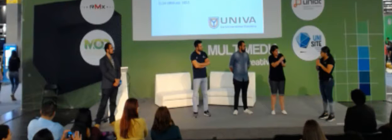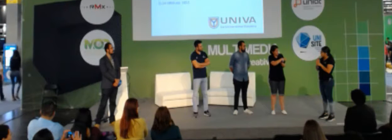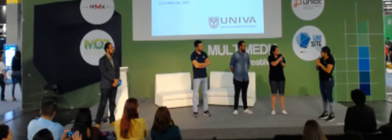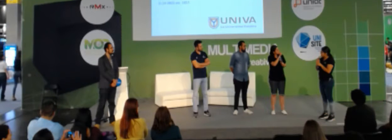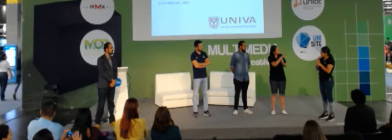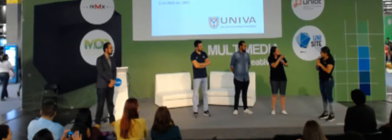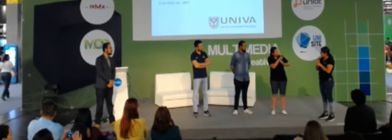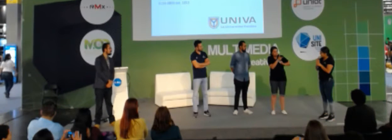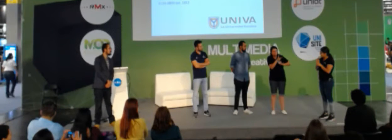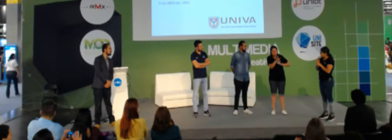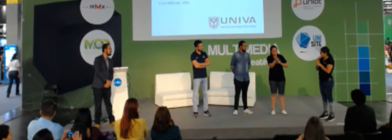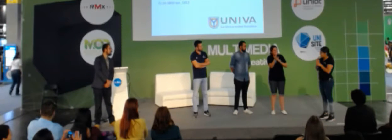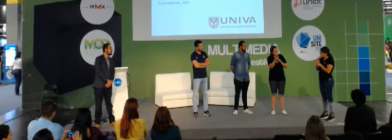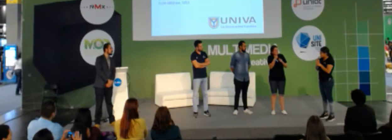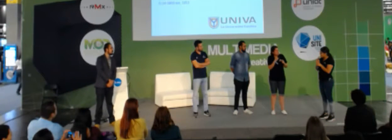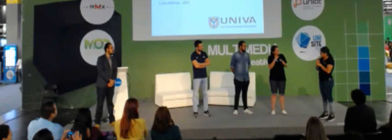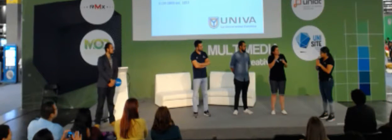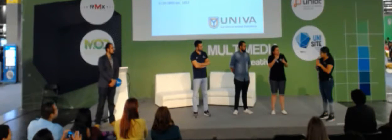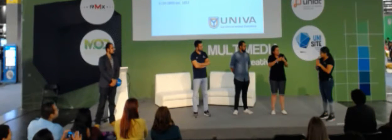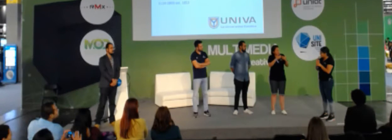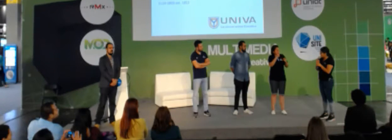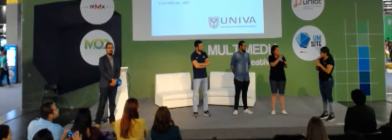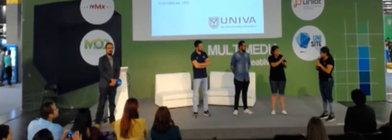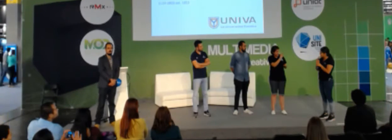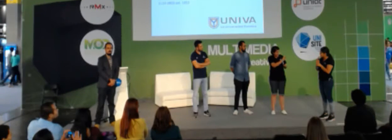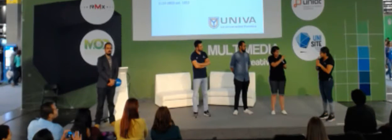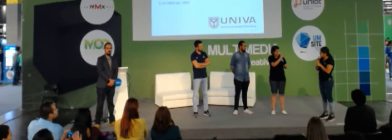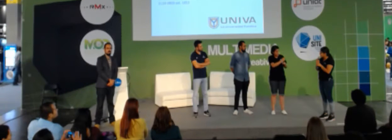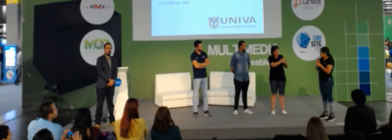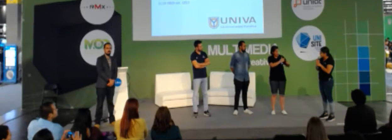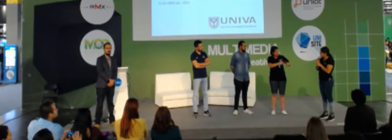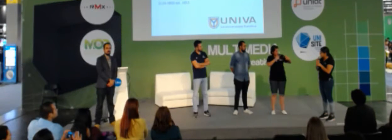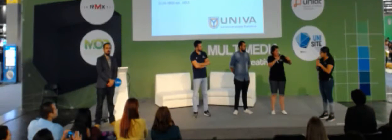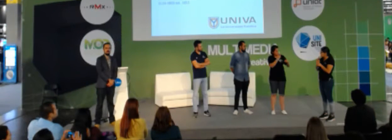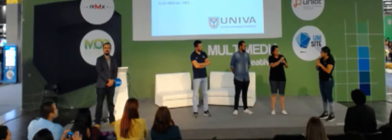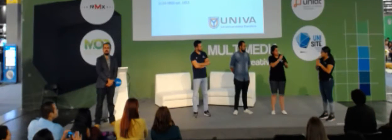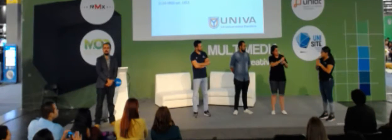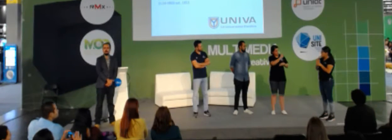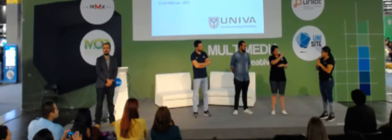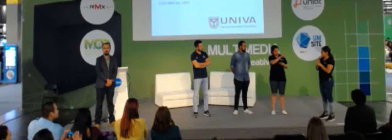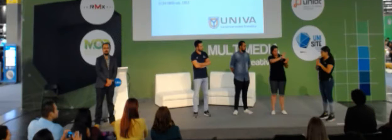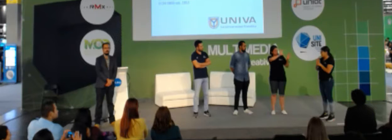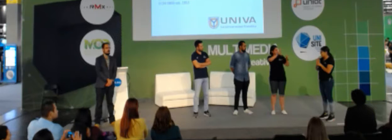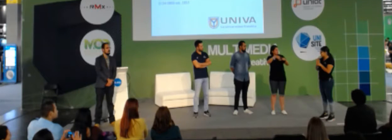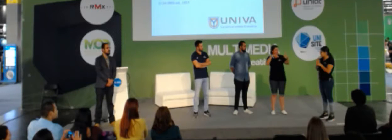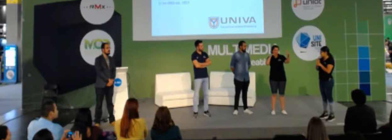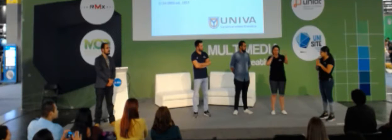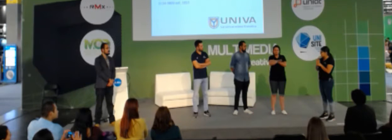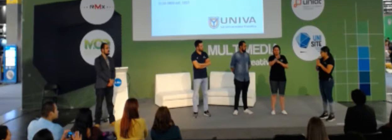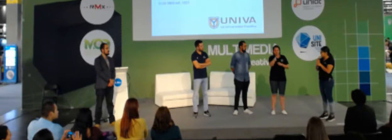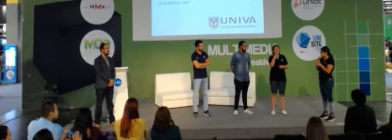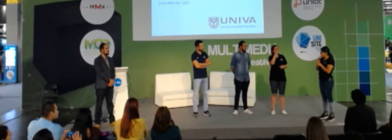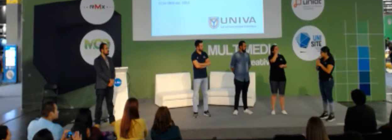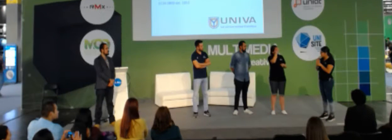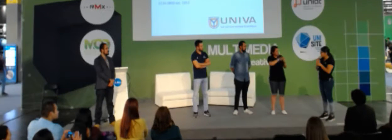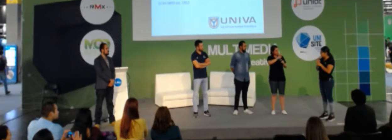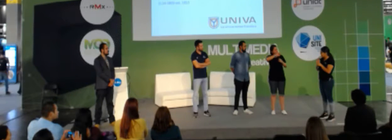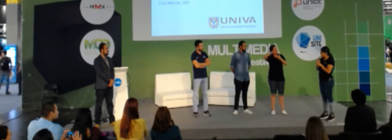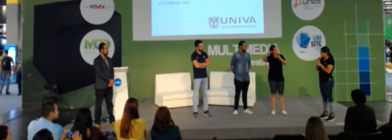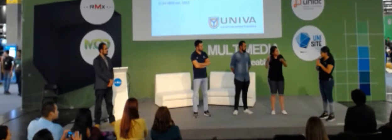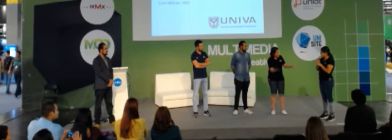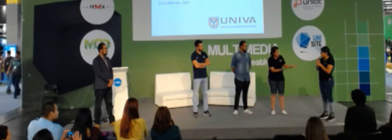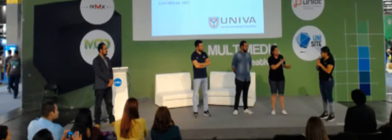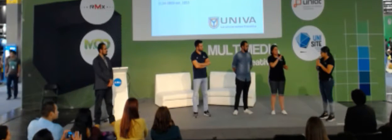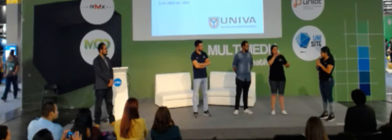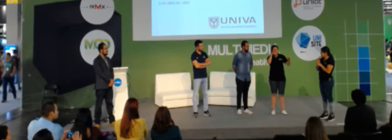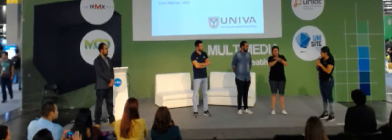renunciaron. Mi primer grupo, que fue la primera generación, seguimos luchando e hicimos el bachillerato en Prepa 7